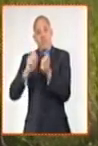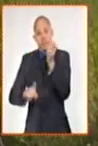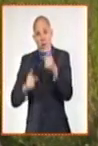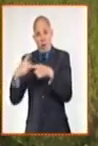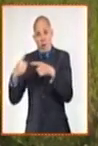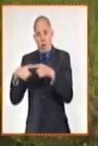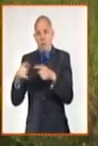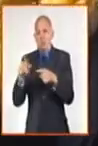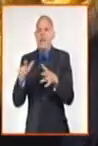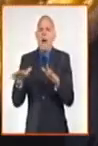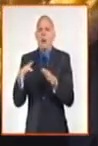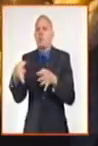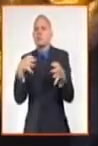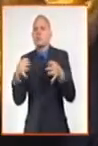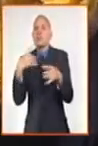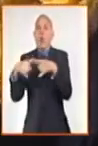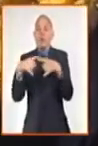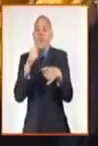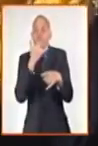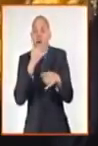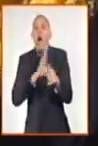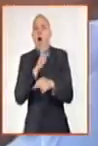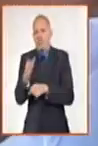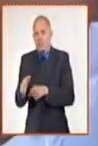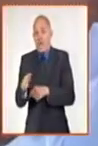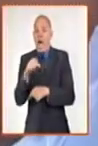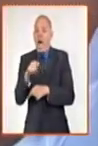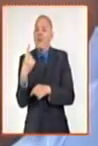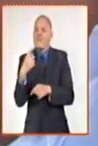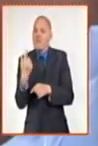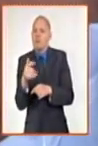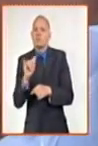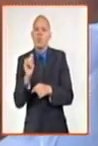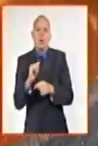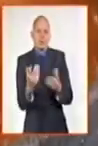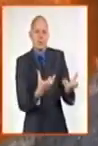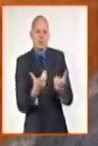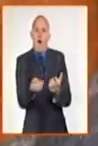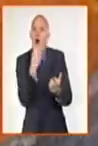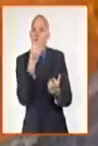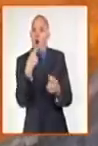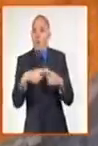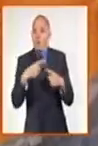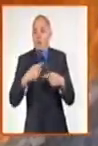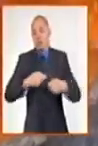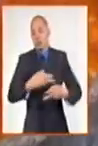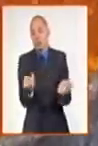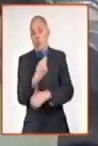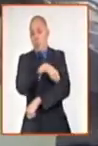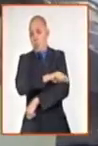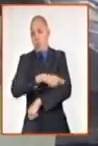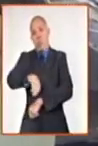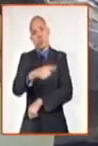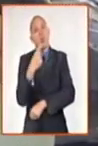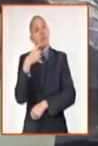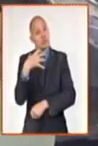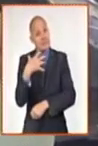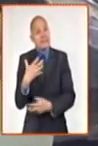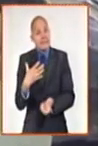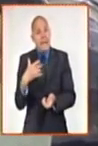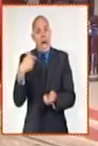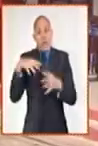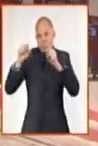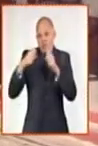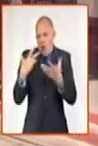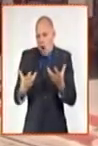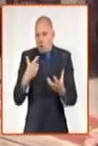del servicio en los municipios más afectados. La elaboración y venta de alimentos constituye una prioridad para ofrecer a la población alternativas